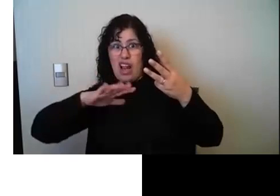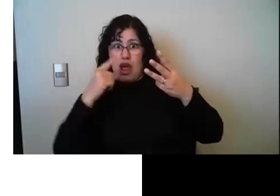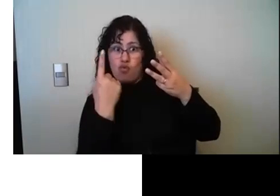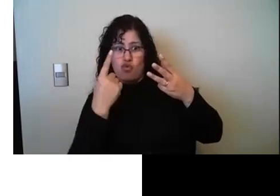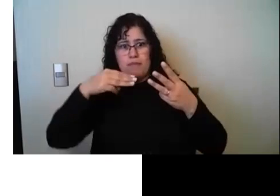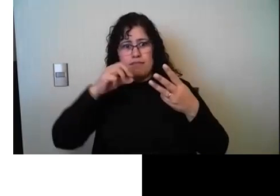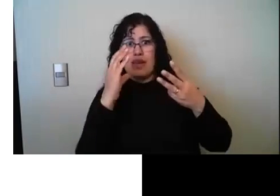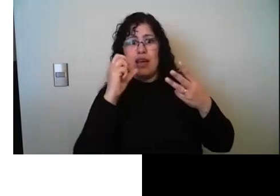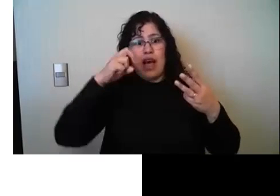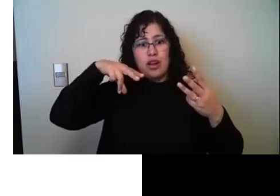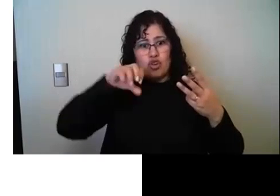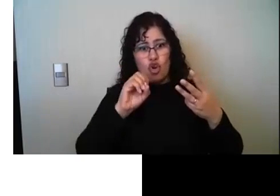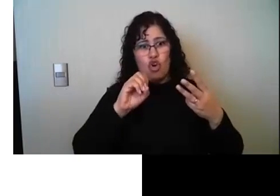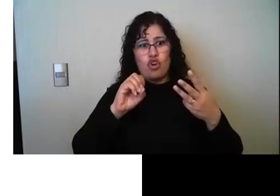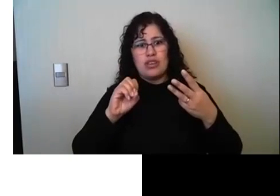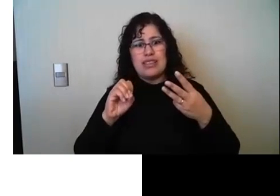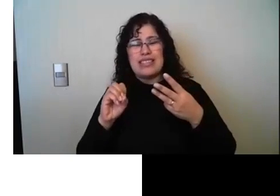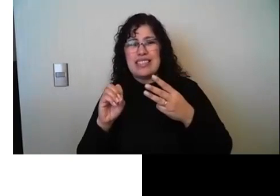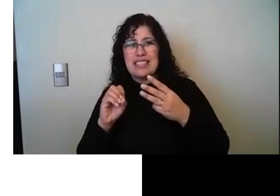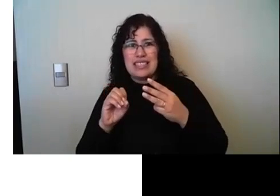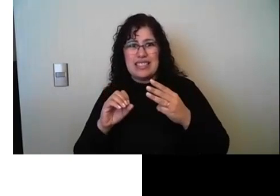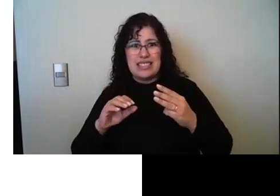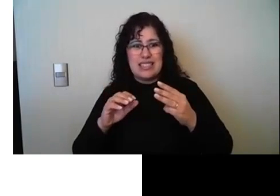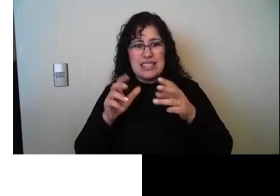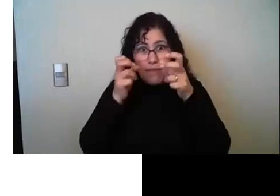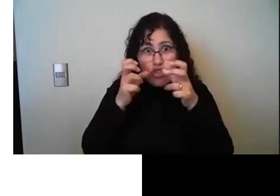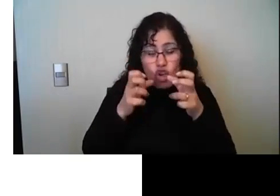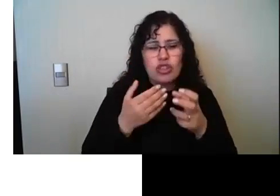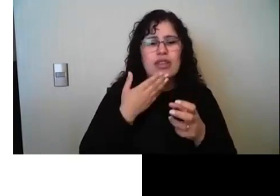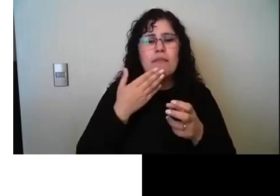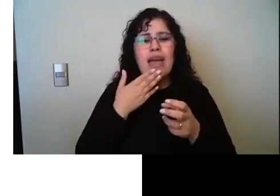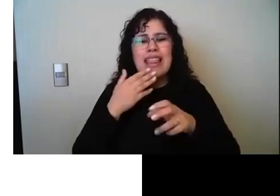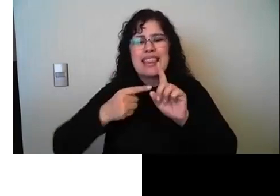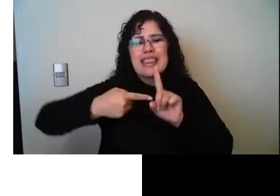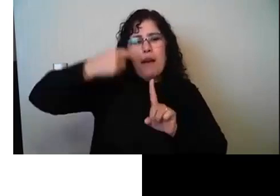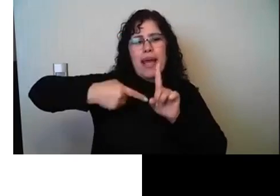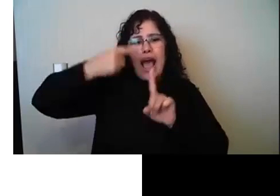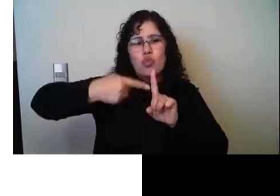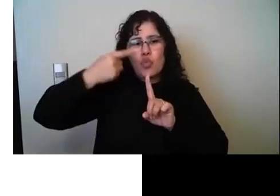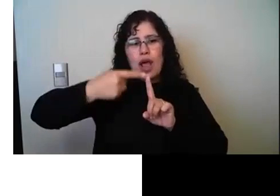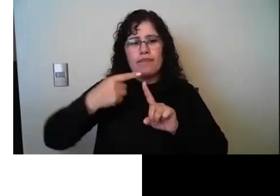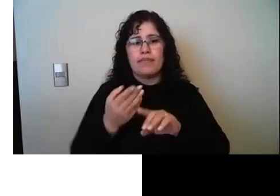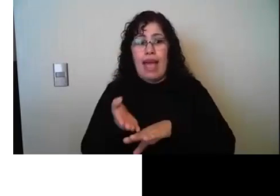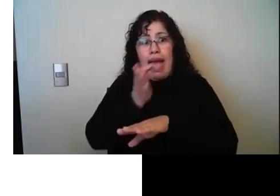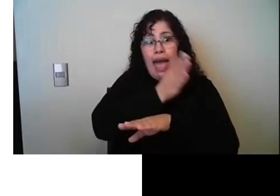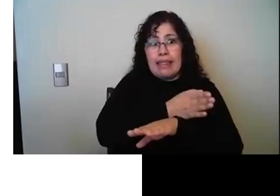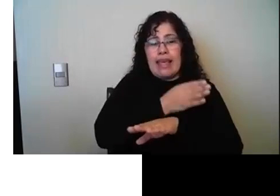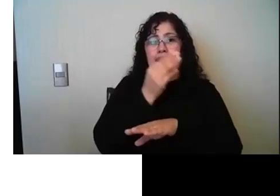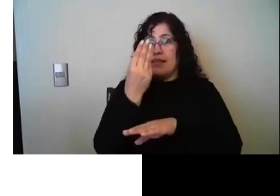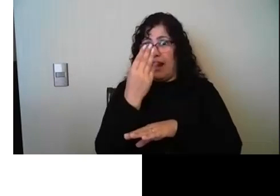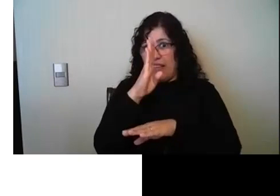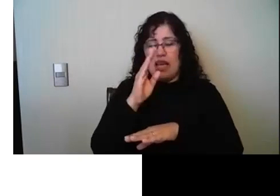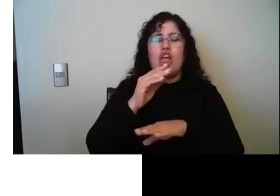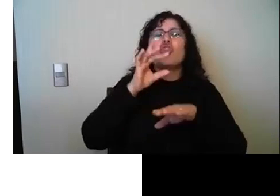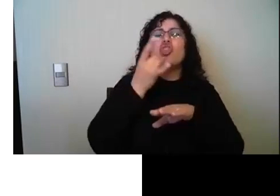mecanocepción y temperatura, y el área 2, vibración, son los